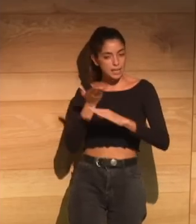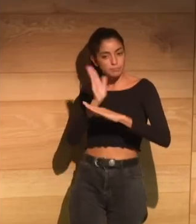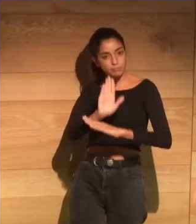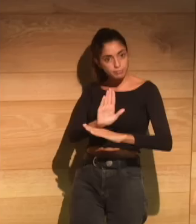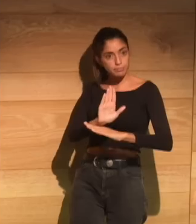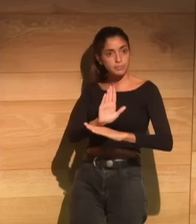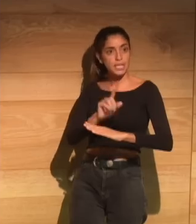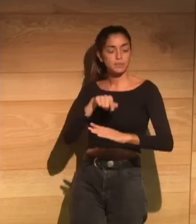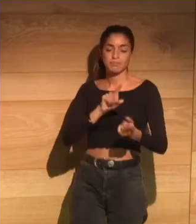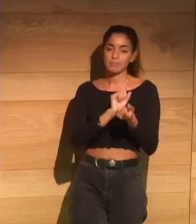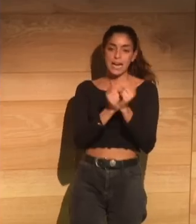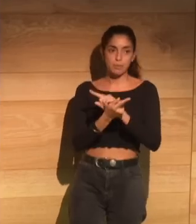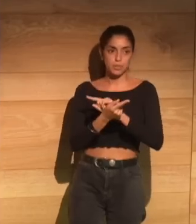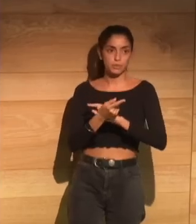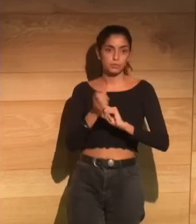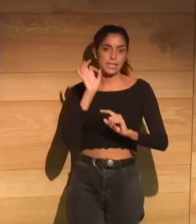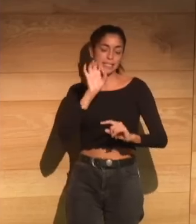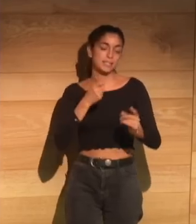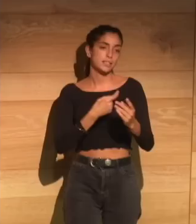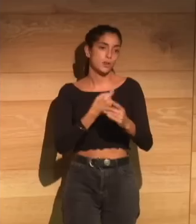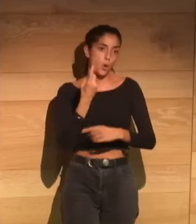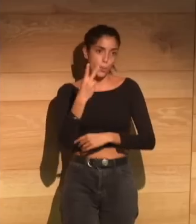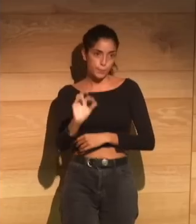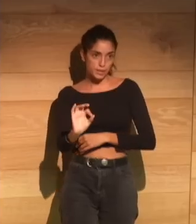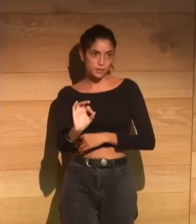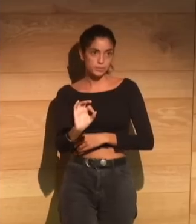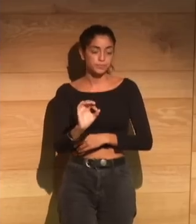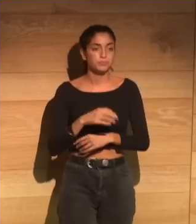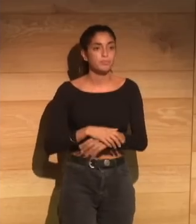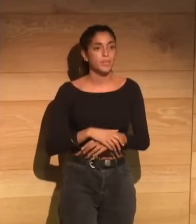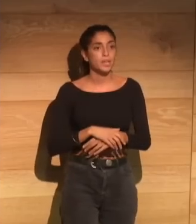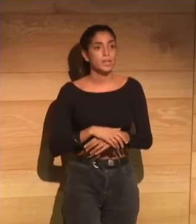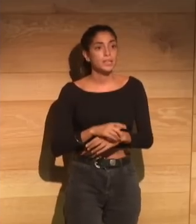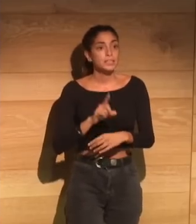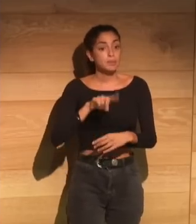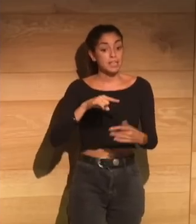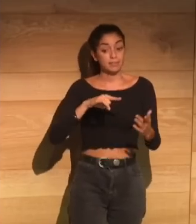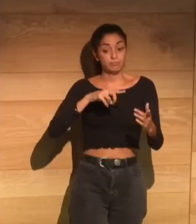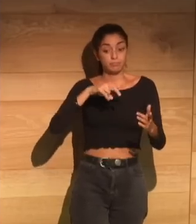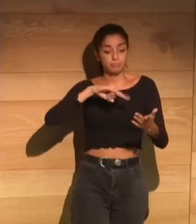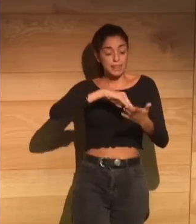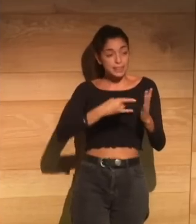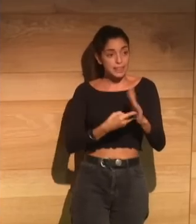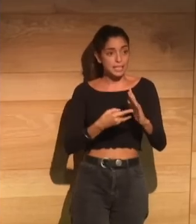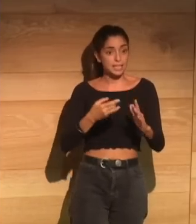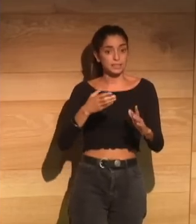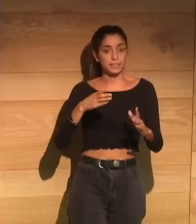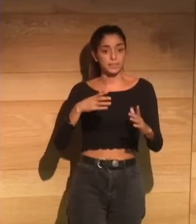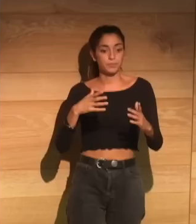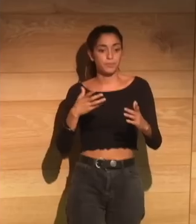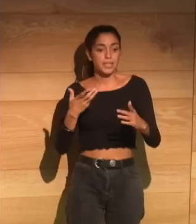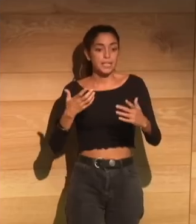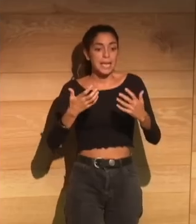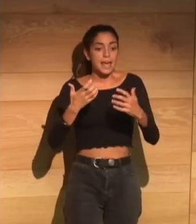a principios del siglo XX, curiosamente con el advenimiento de las técnicas que harían posible el cinematógrafo. ¿He